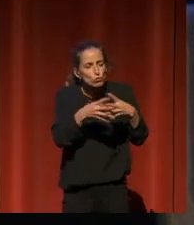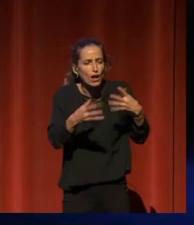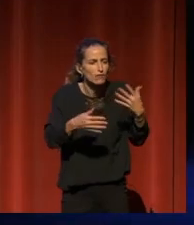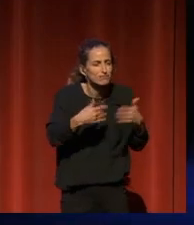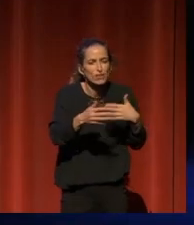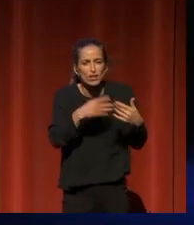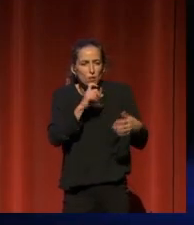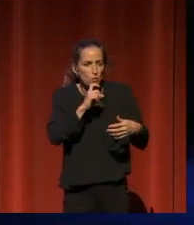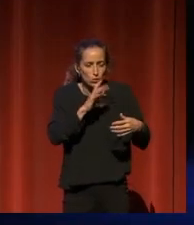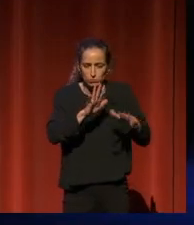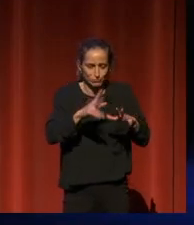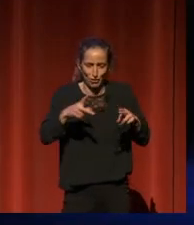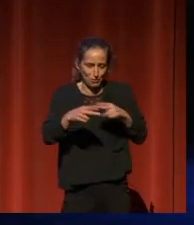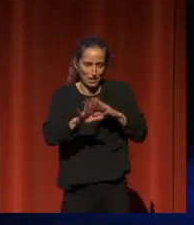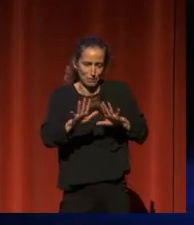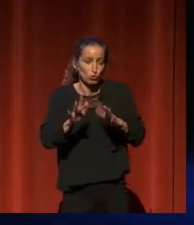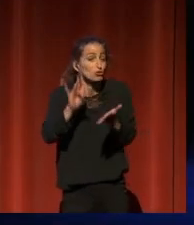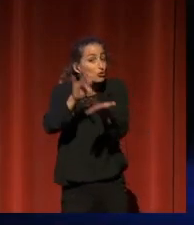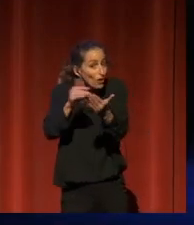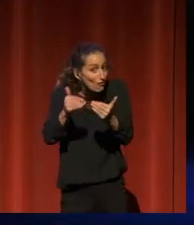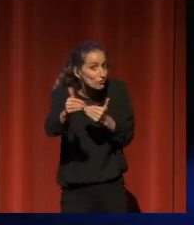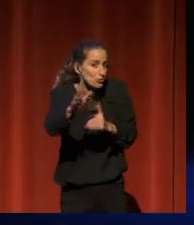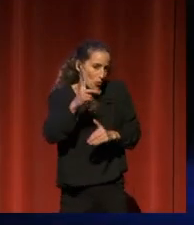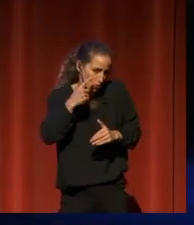el momento lo haremos gracias